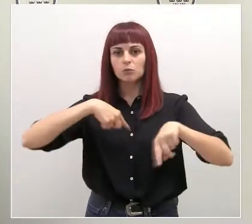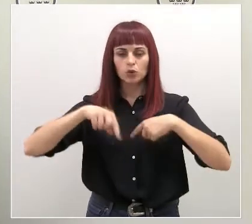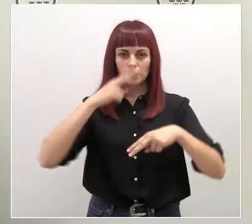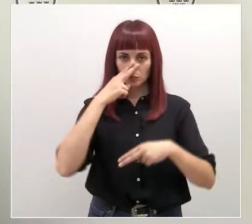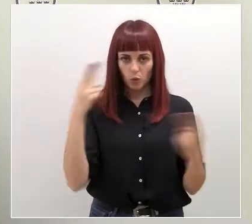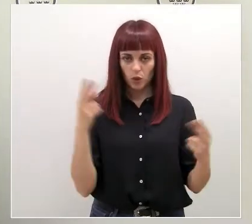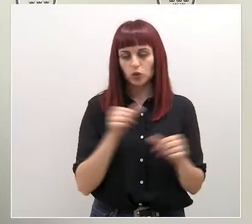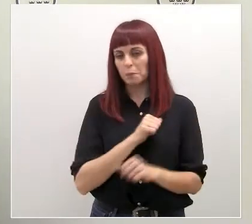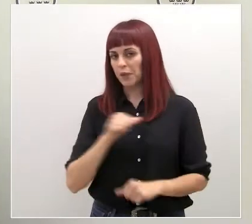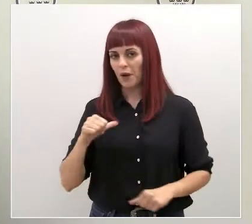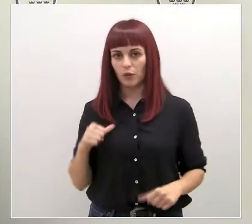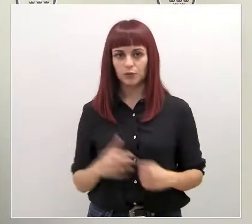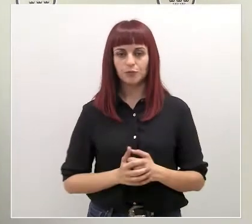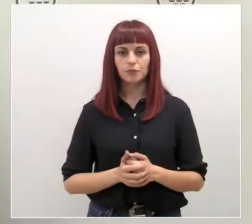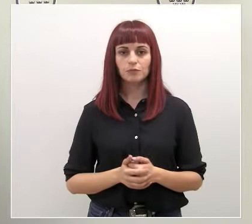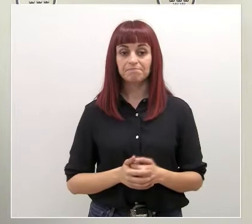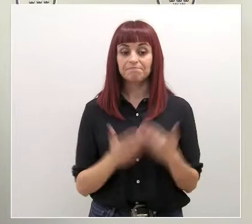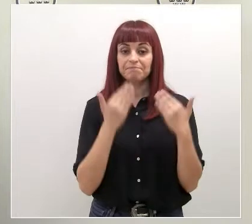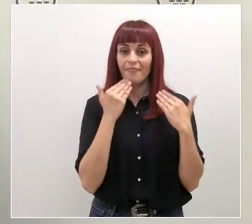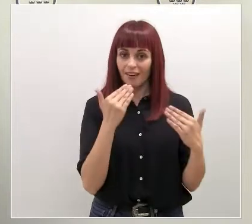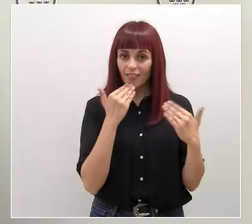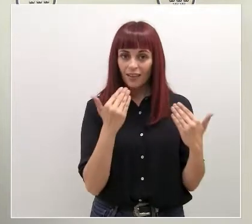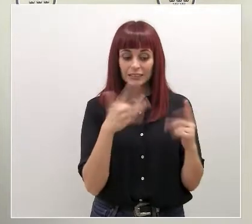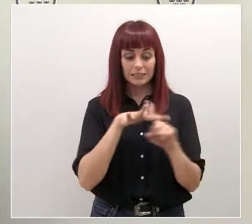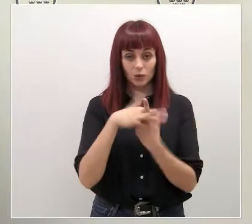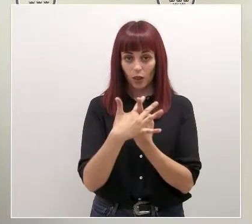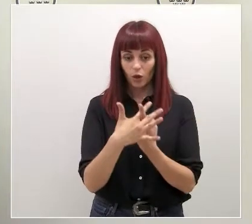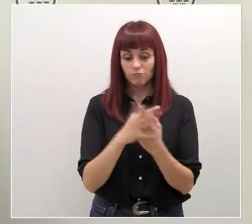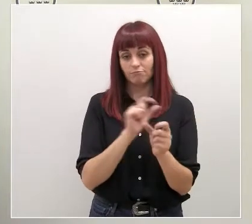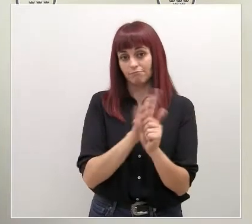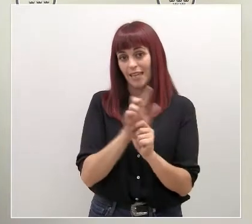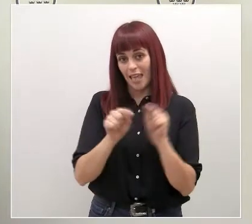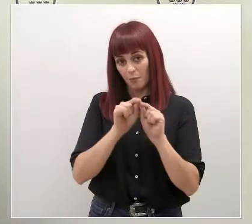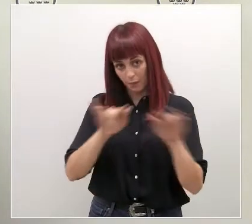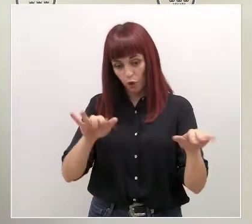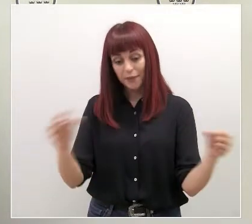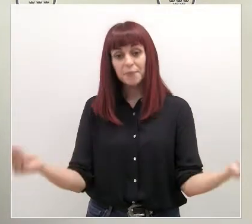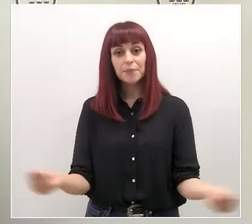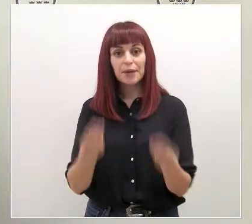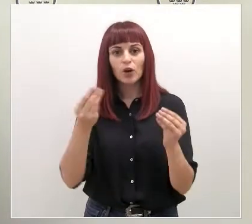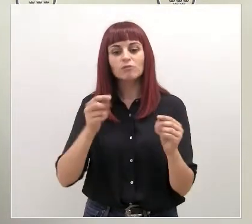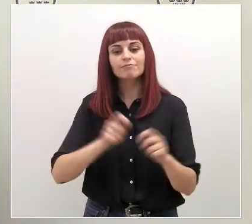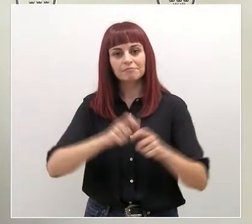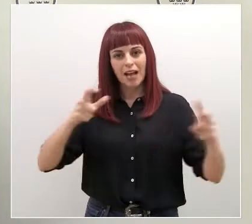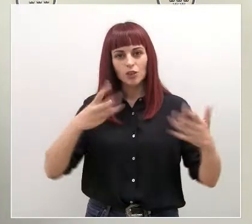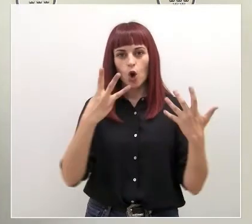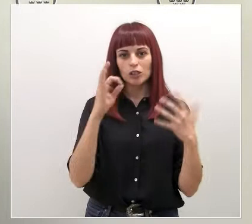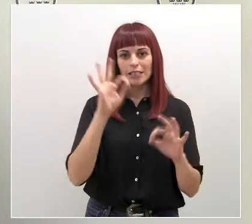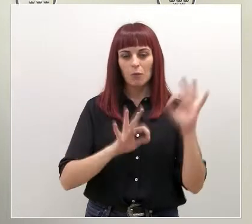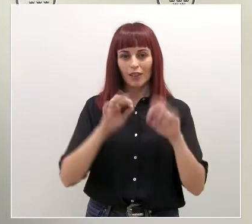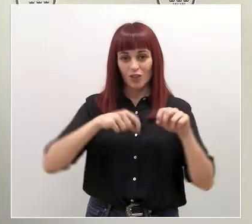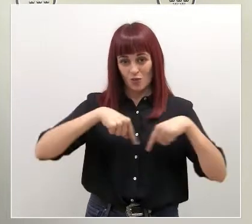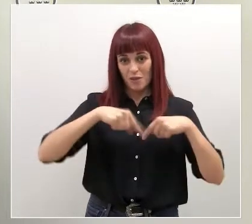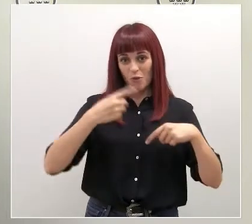públicos y privados, en la que, gracias a la mejoría de la situación epidemiológica, se aumenta un 80% de las plazas de